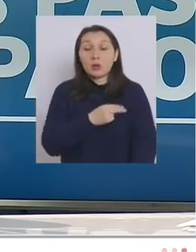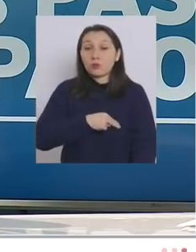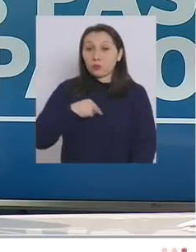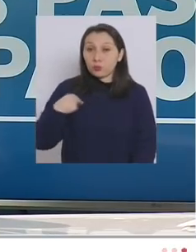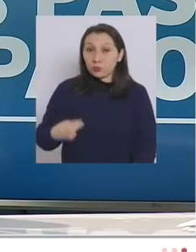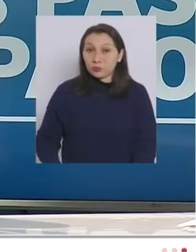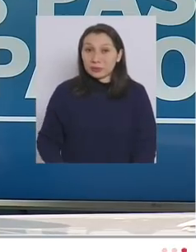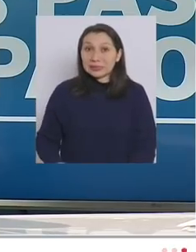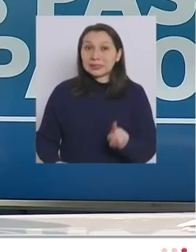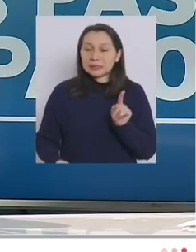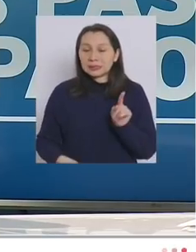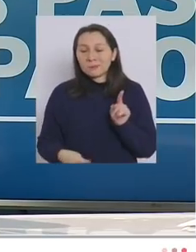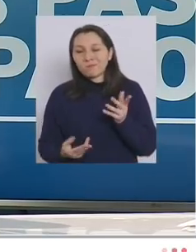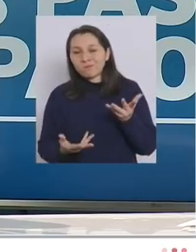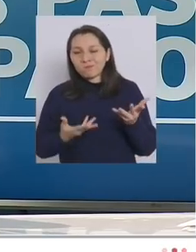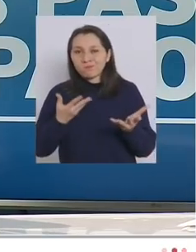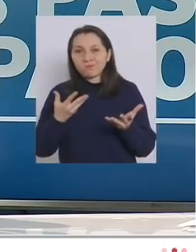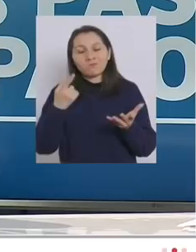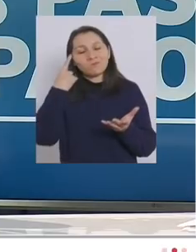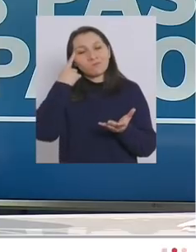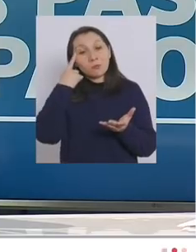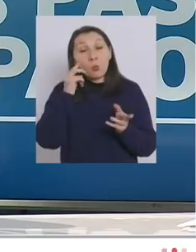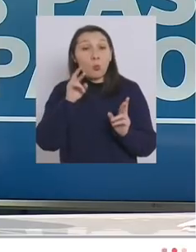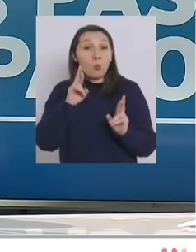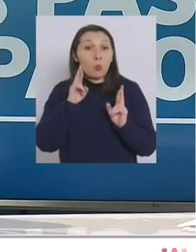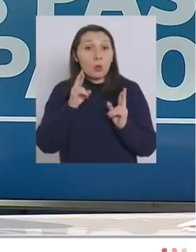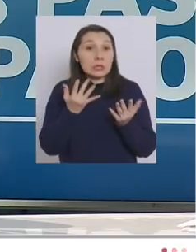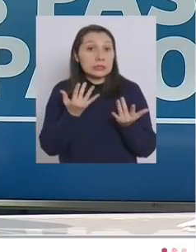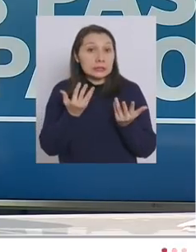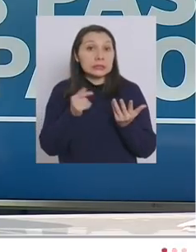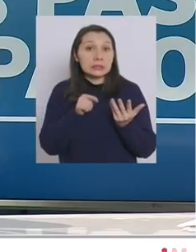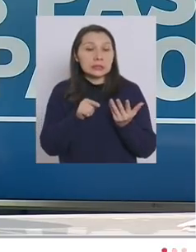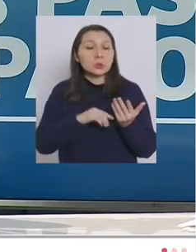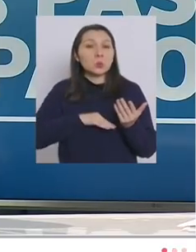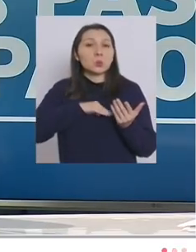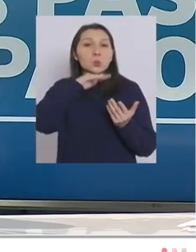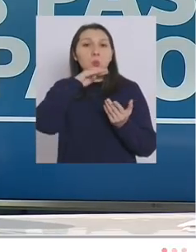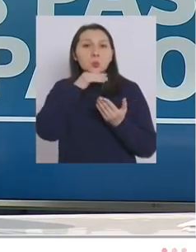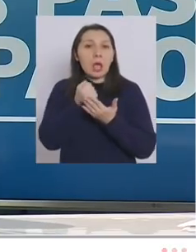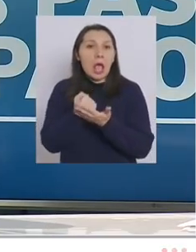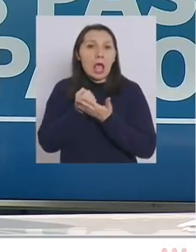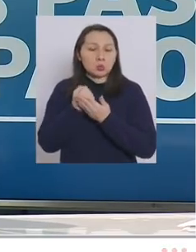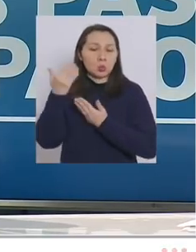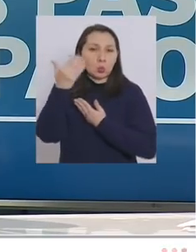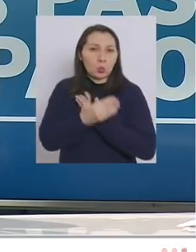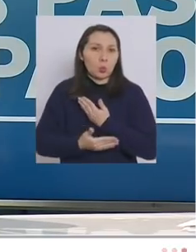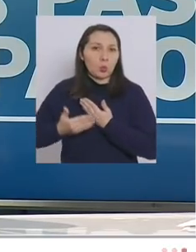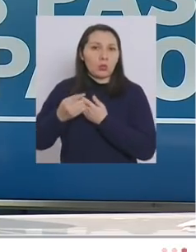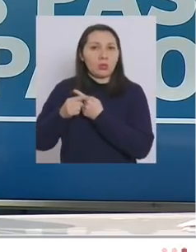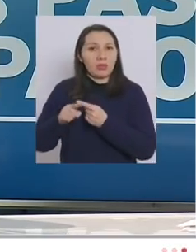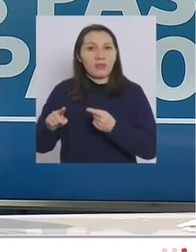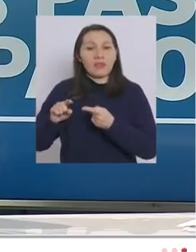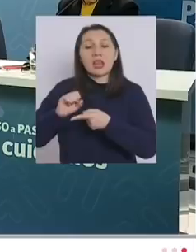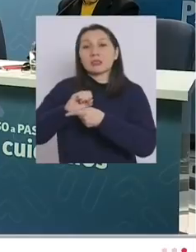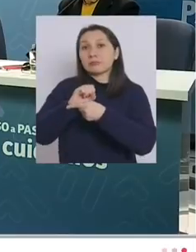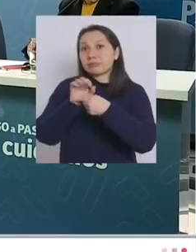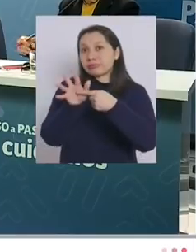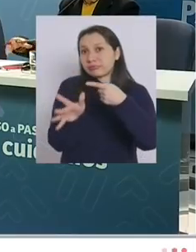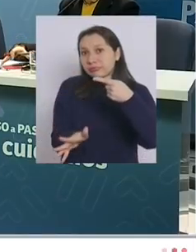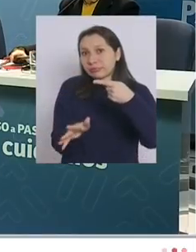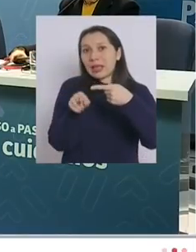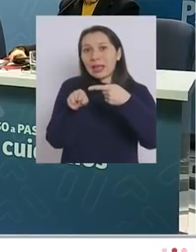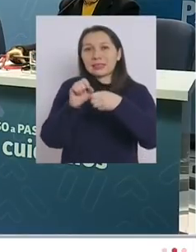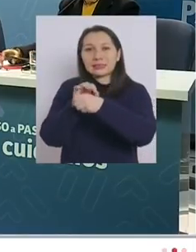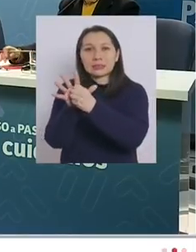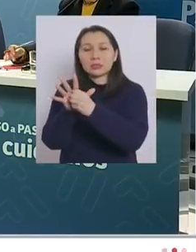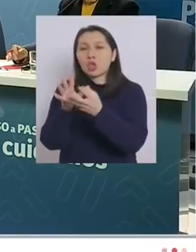CoronaVac, uno espera, ¿cierto?, una cobertura amplia a distintas variantes, porque se usa, ¿cierto?, el